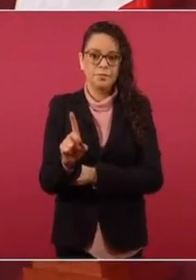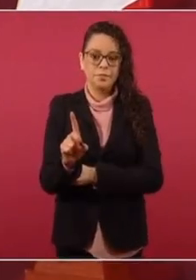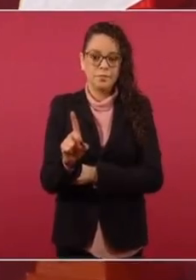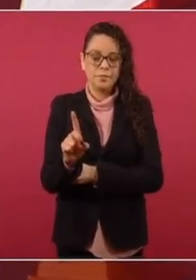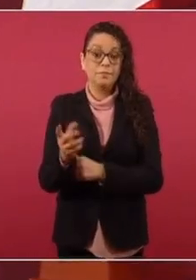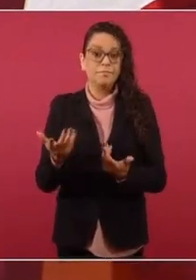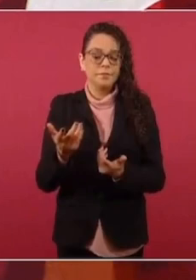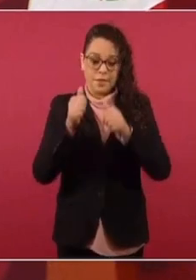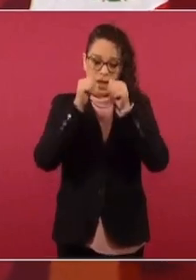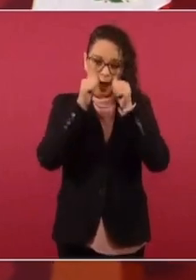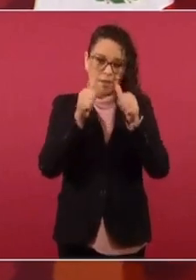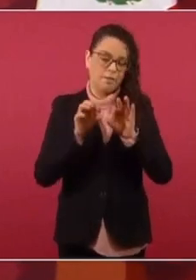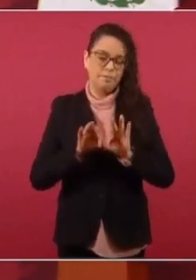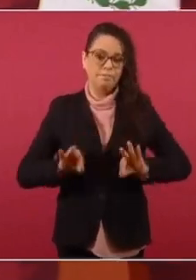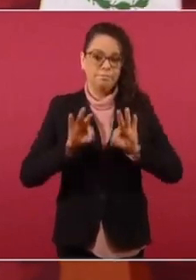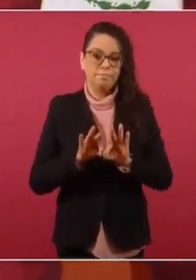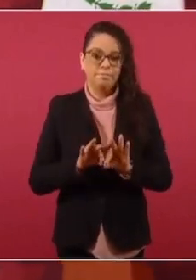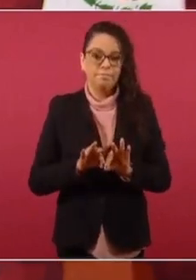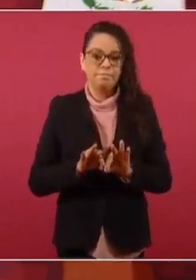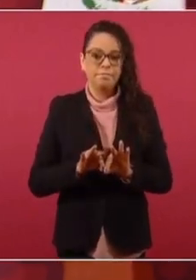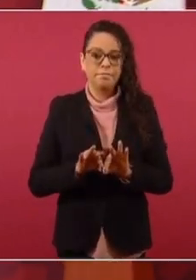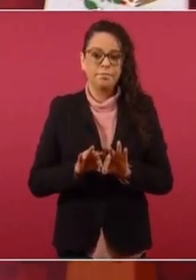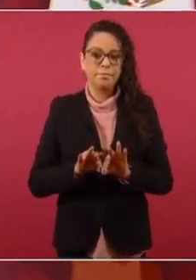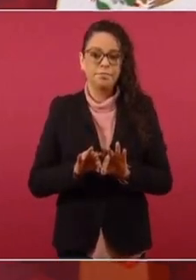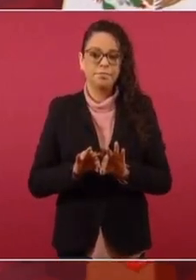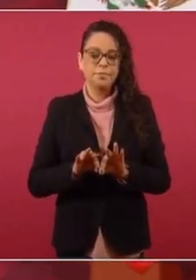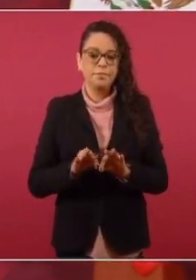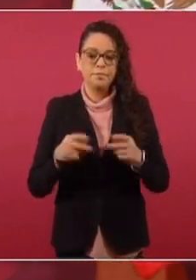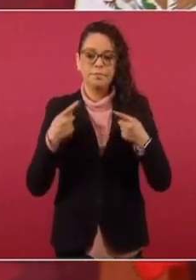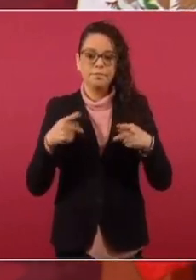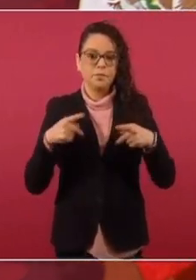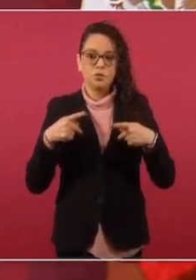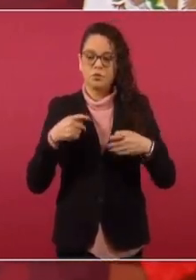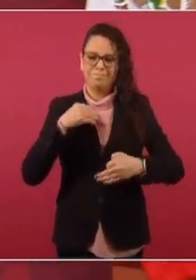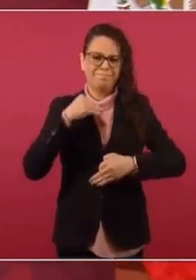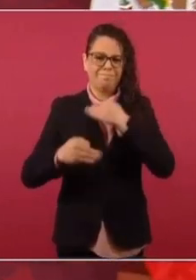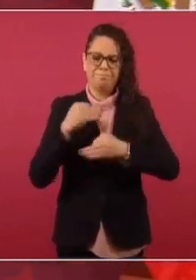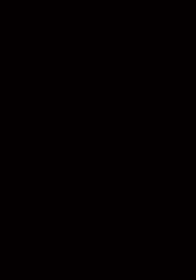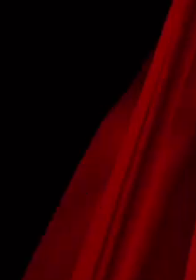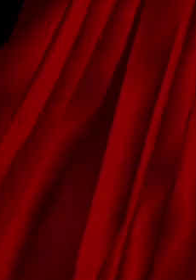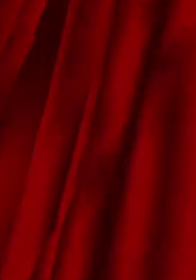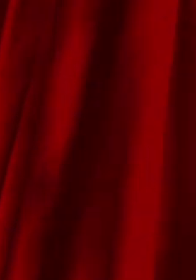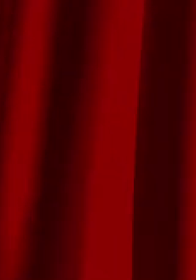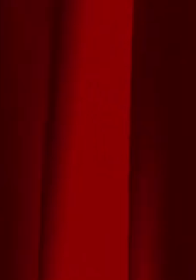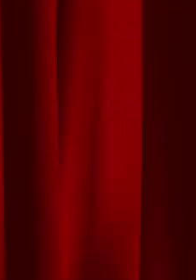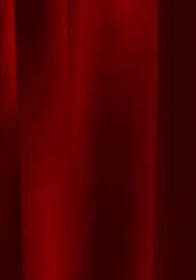para atender a la población abierta, por eso es universal.